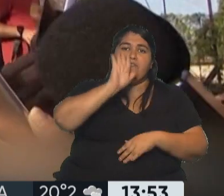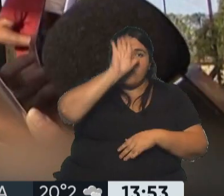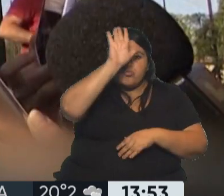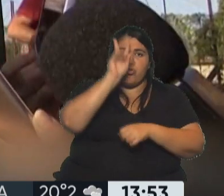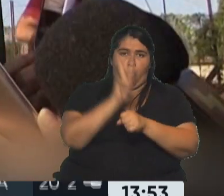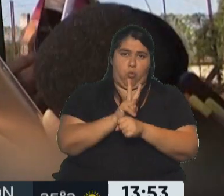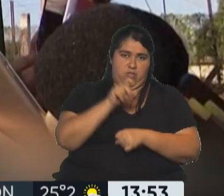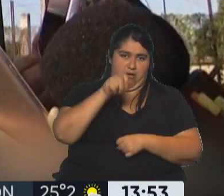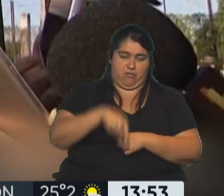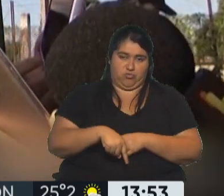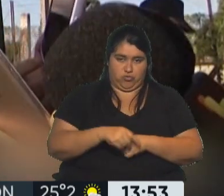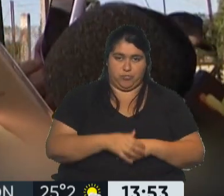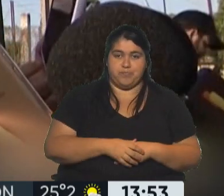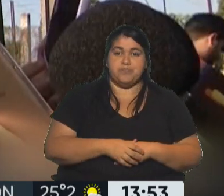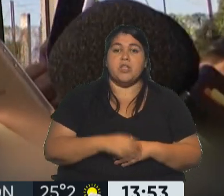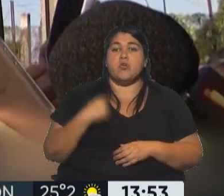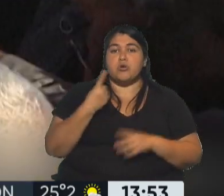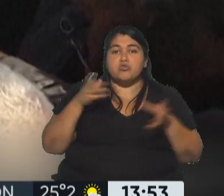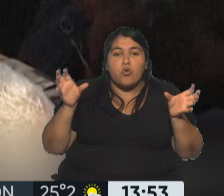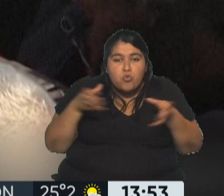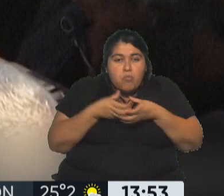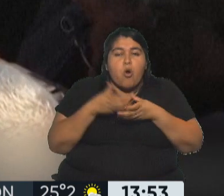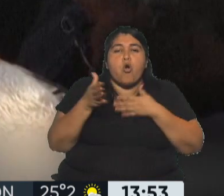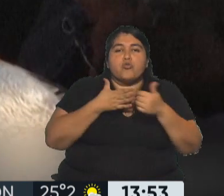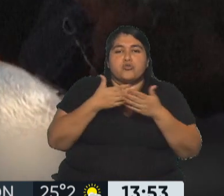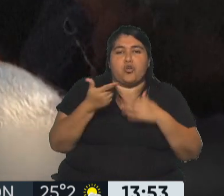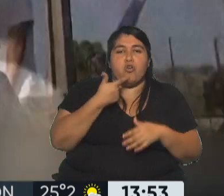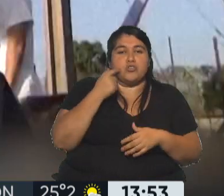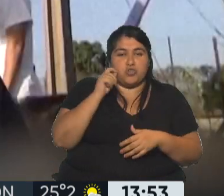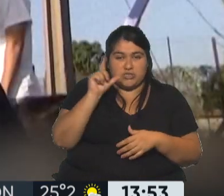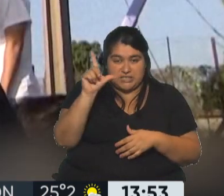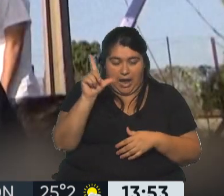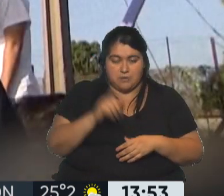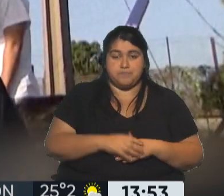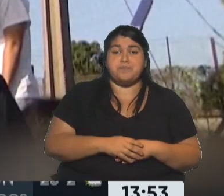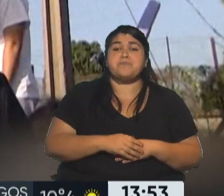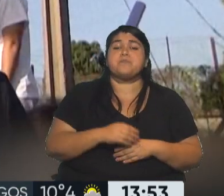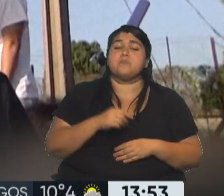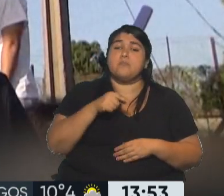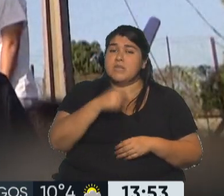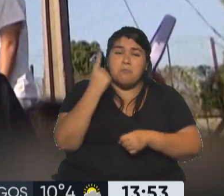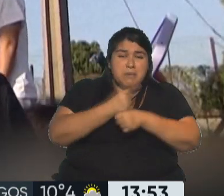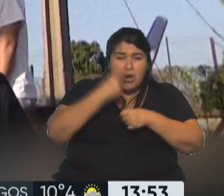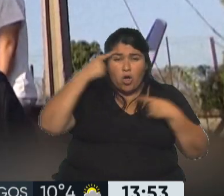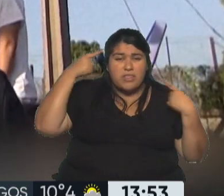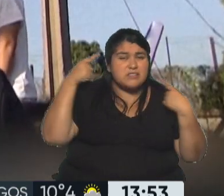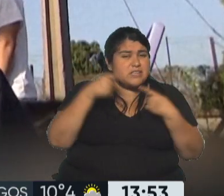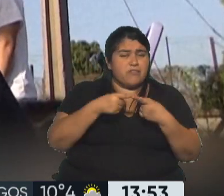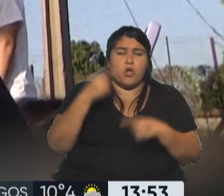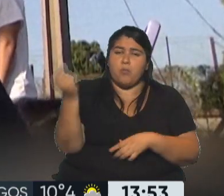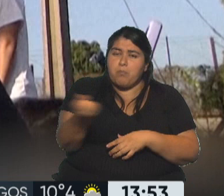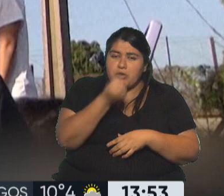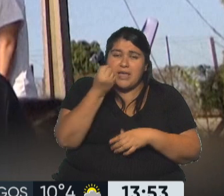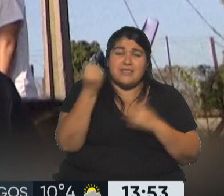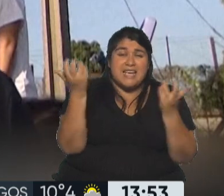nuestra construcción socialista, nuestra revolución. Por lo tanto, la Asamblea Nacional, como uno de los primeros desafíos que tiene, es reestructurar todo